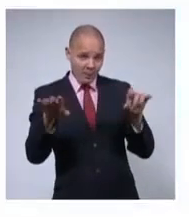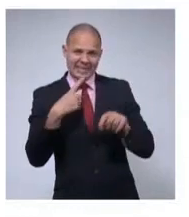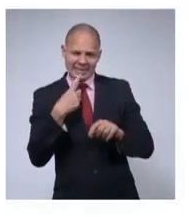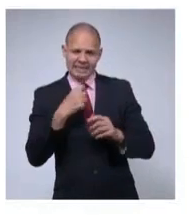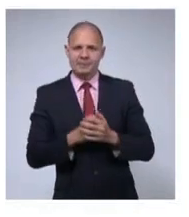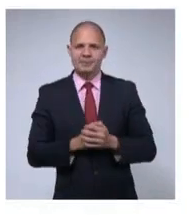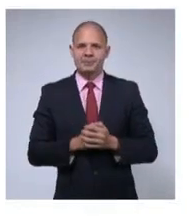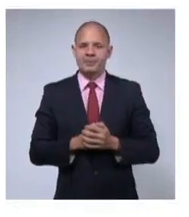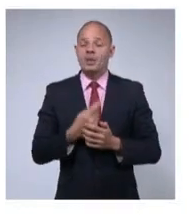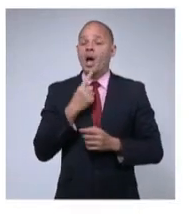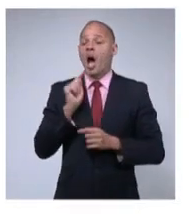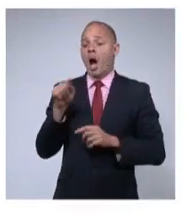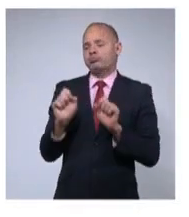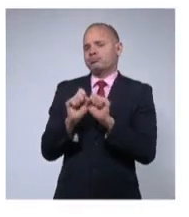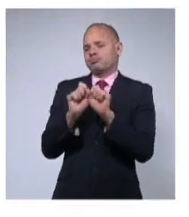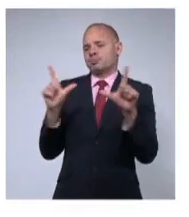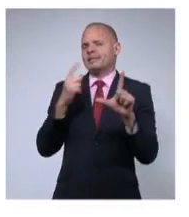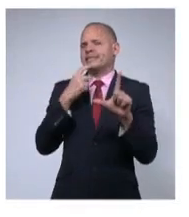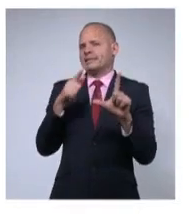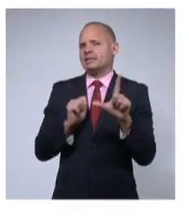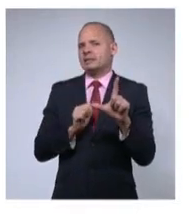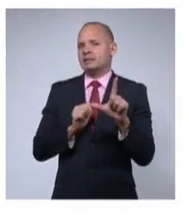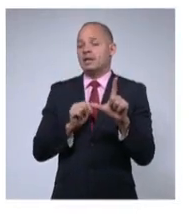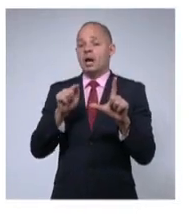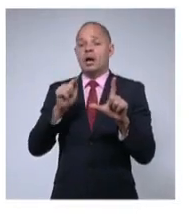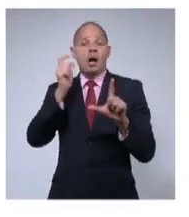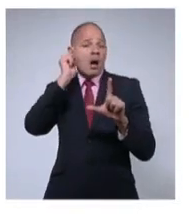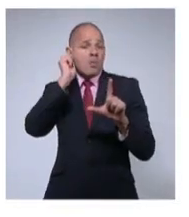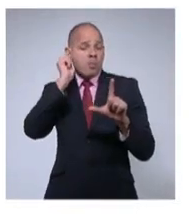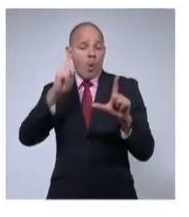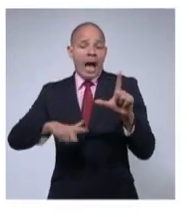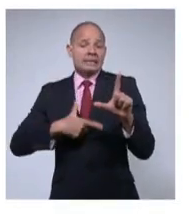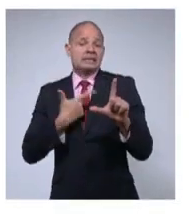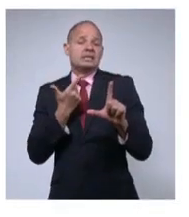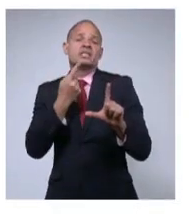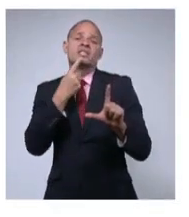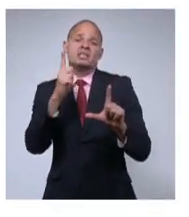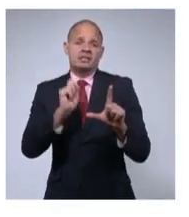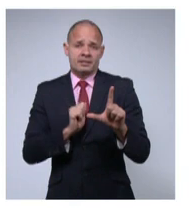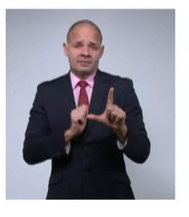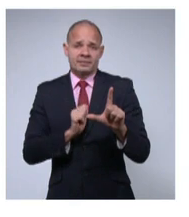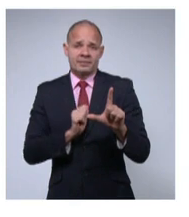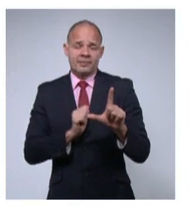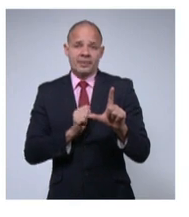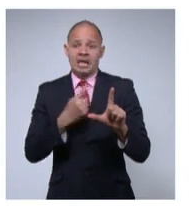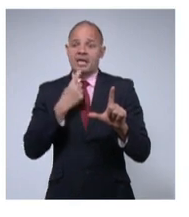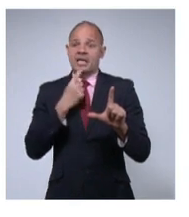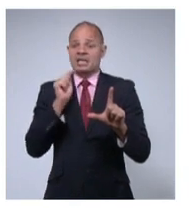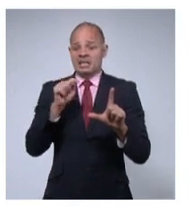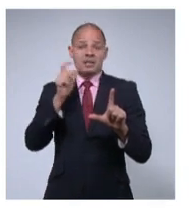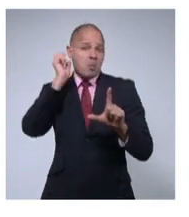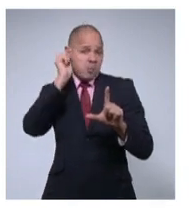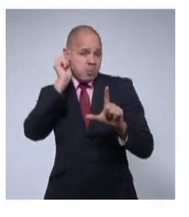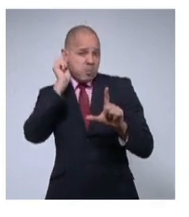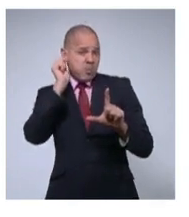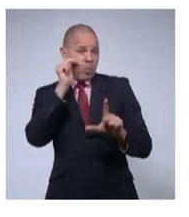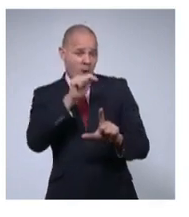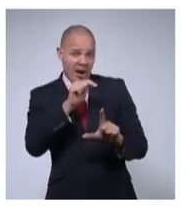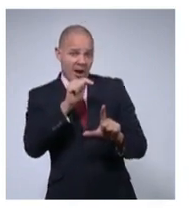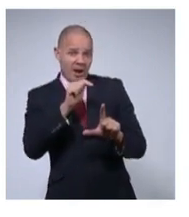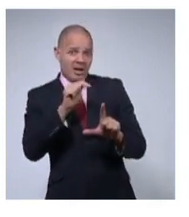actriz, porque aquí estamos hablando en Cubanos por el Mundo de supuesta disidente cubana presentada en el noticiero, sería oficial